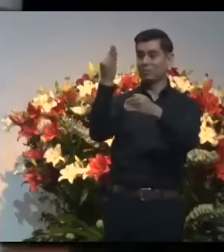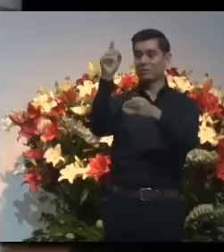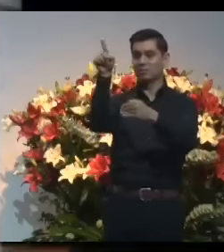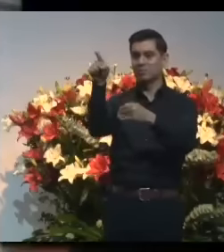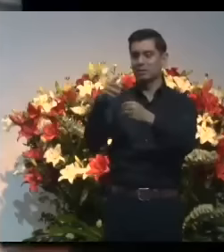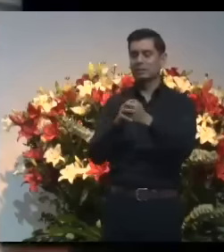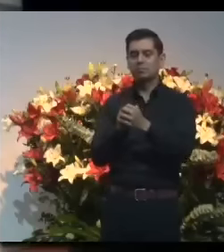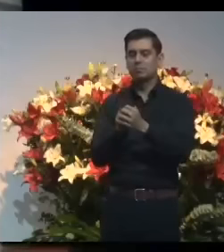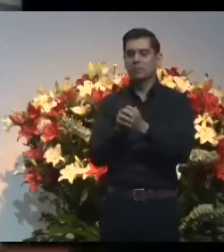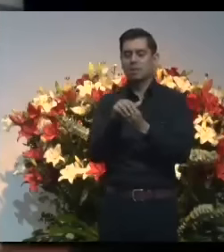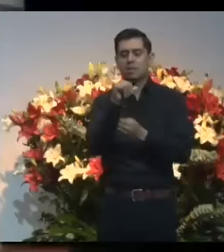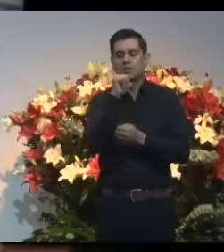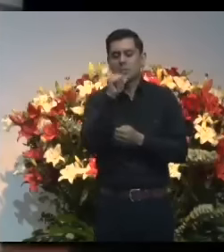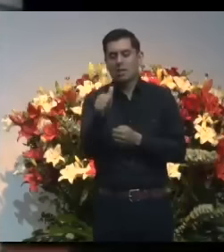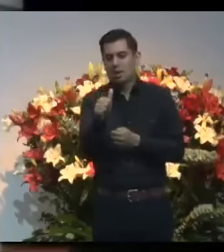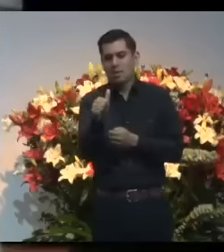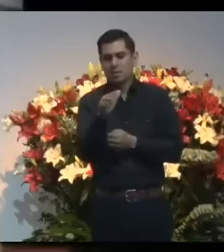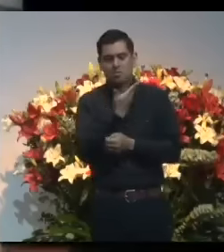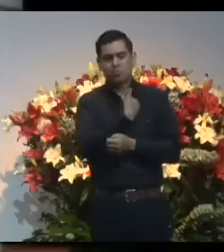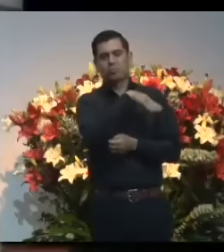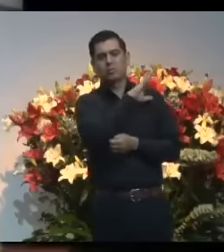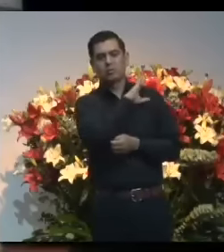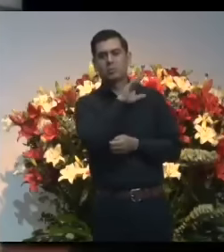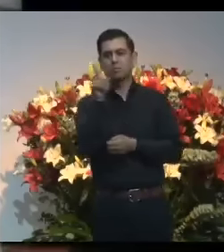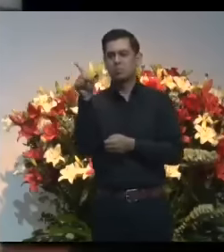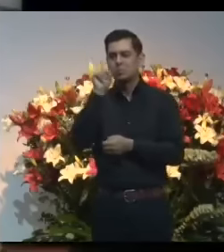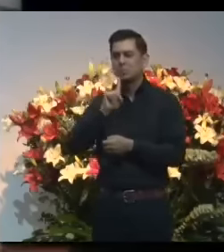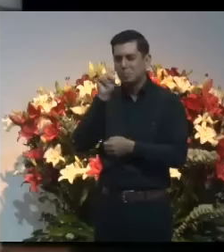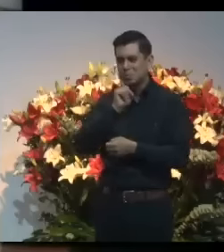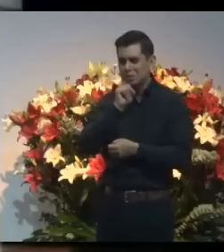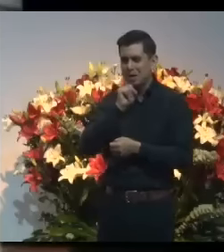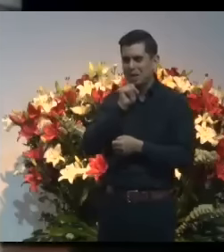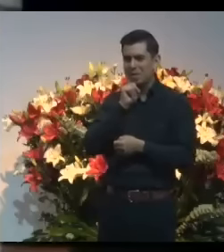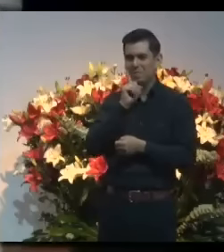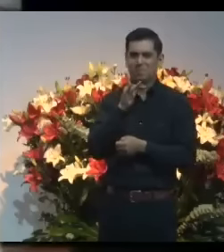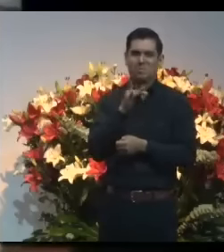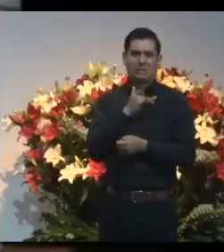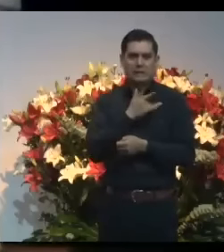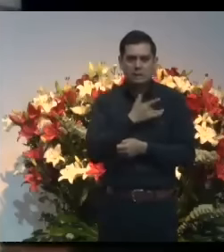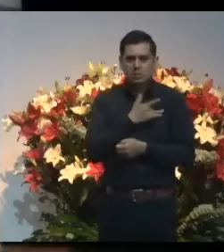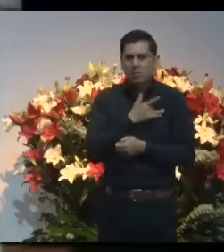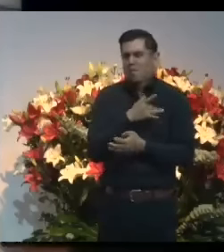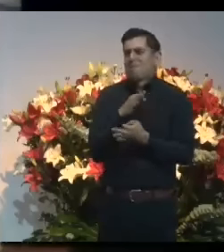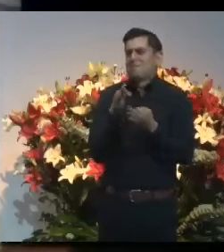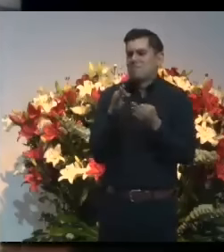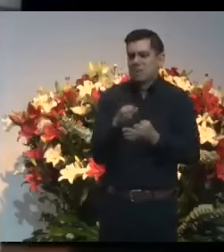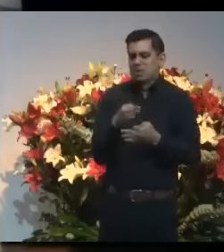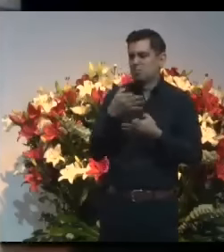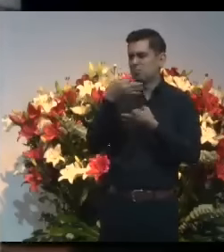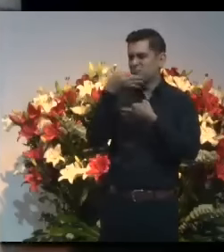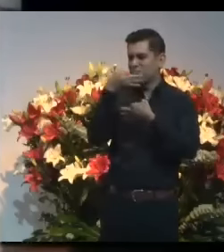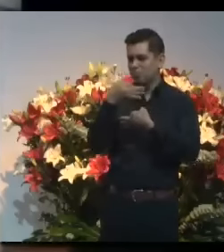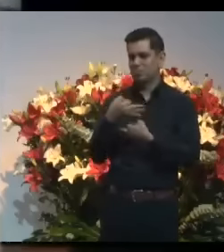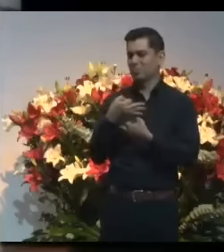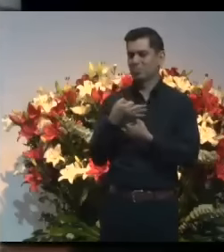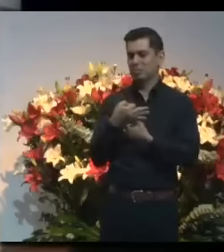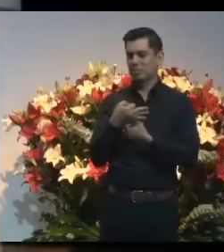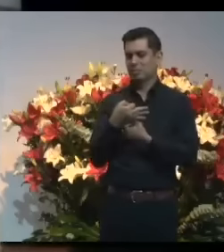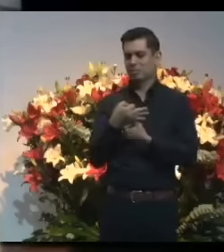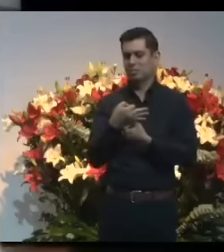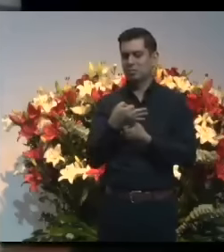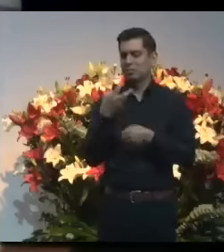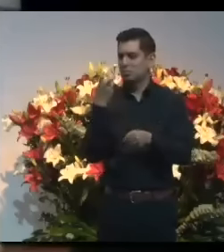nada. Por eso le dije que era una mujer fría y sin corazón, porque no tiene esa sensibilidad. En mi